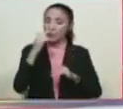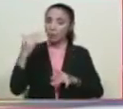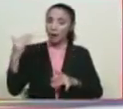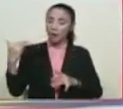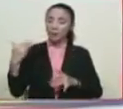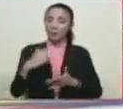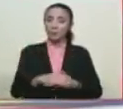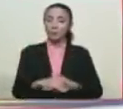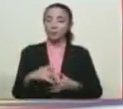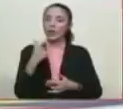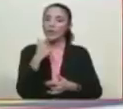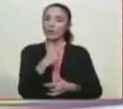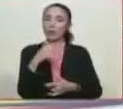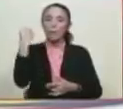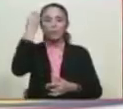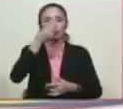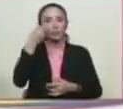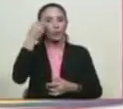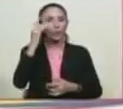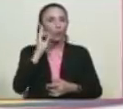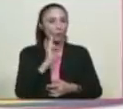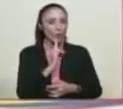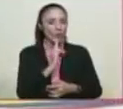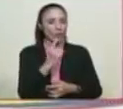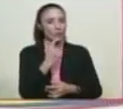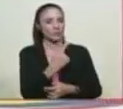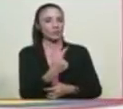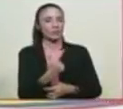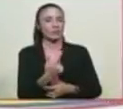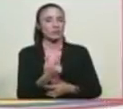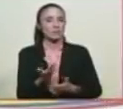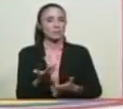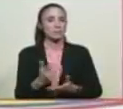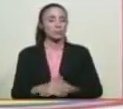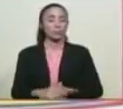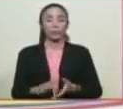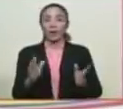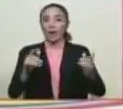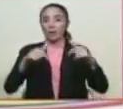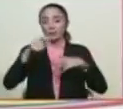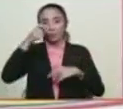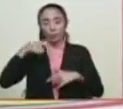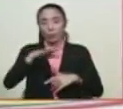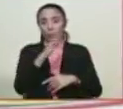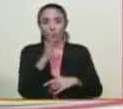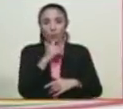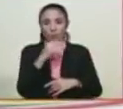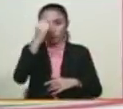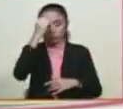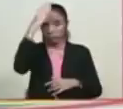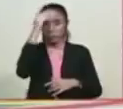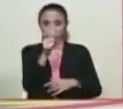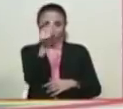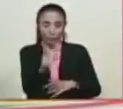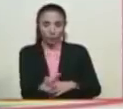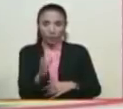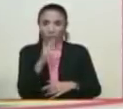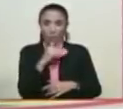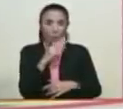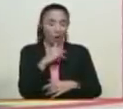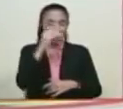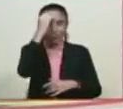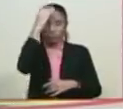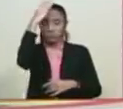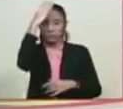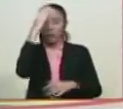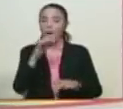el libertador Simón Bolívar hace 200 años. Un pueblo ignorante es instrumento ciego